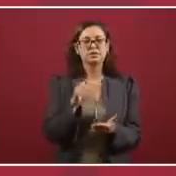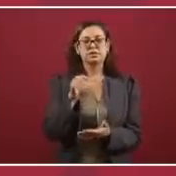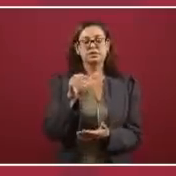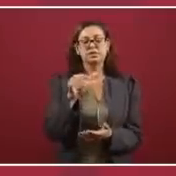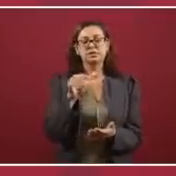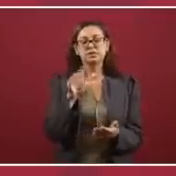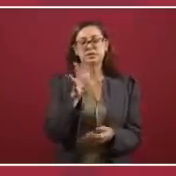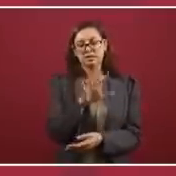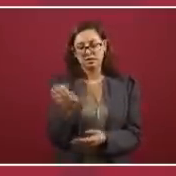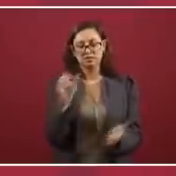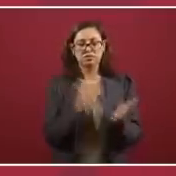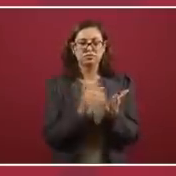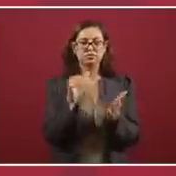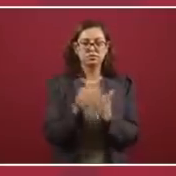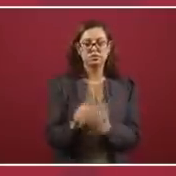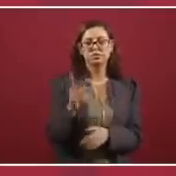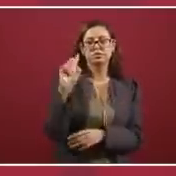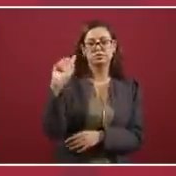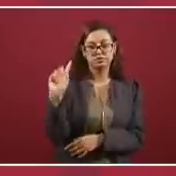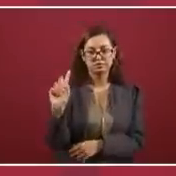4,500 millones de dólares.